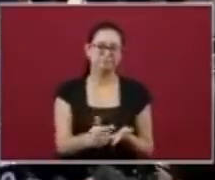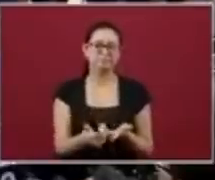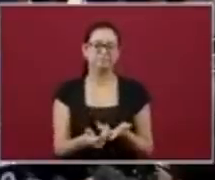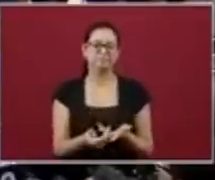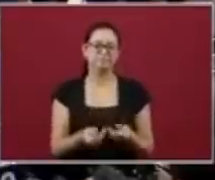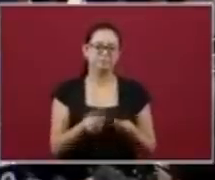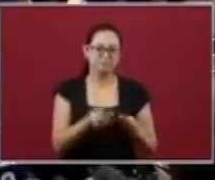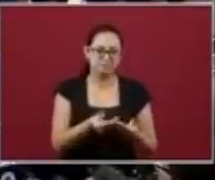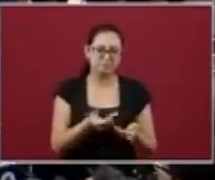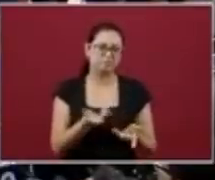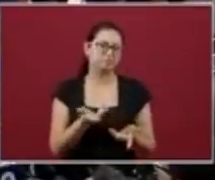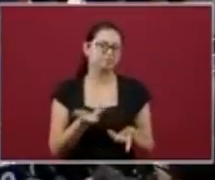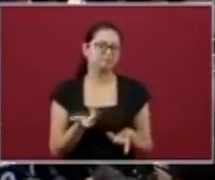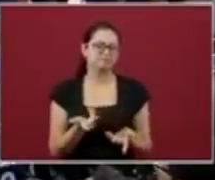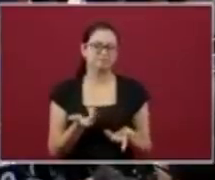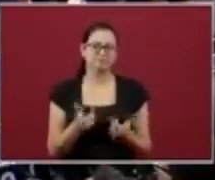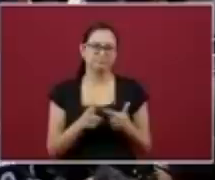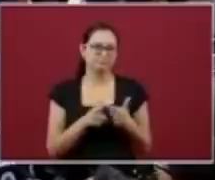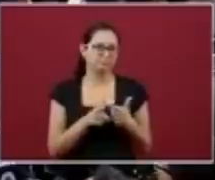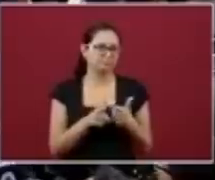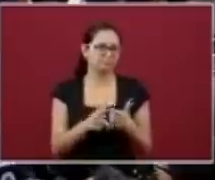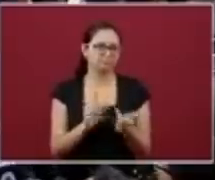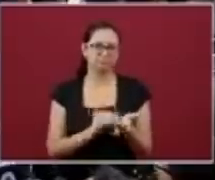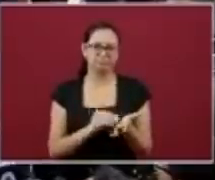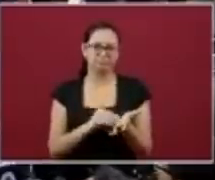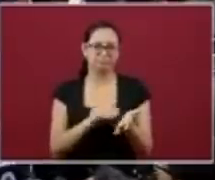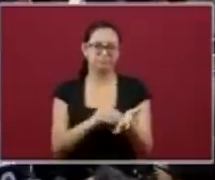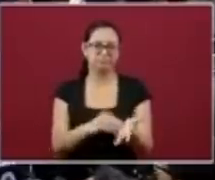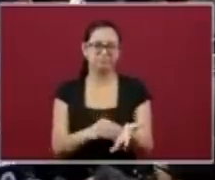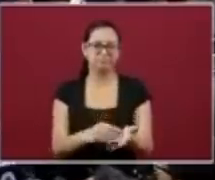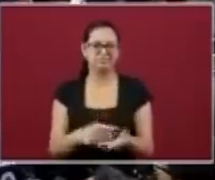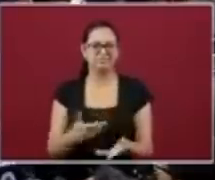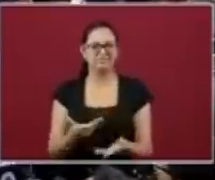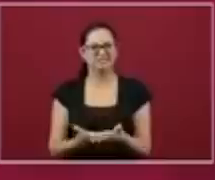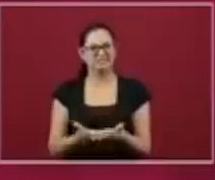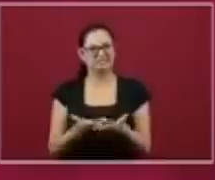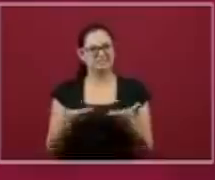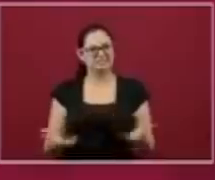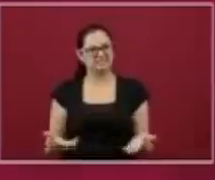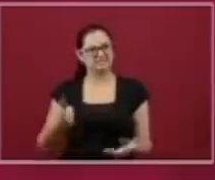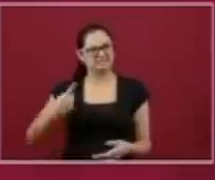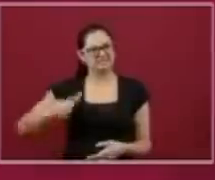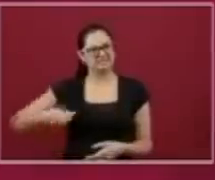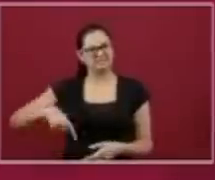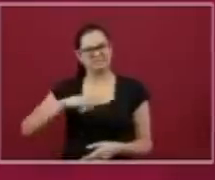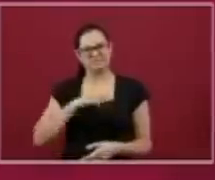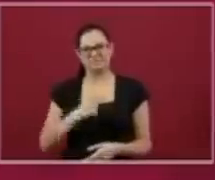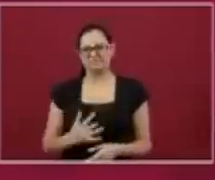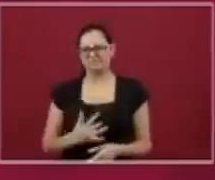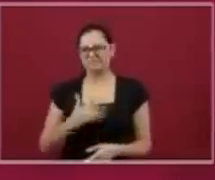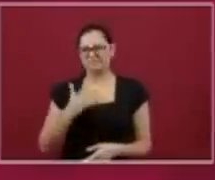inyectando fondos. Entonces, nosotros somos más